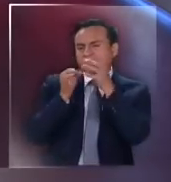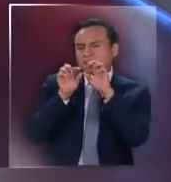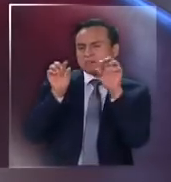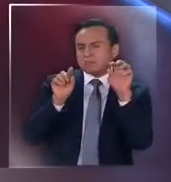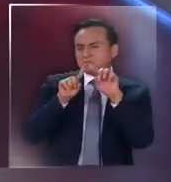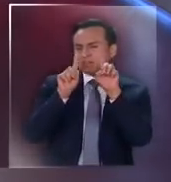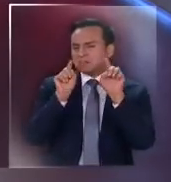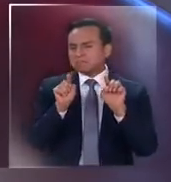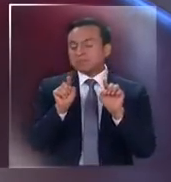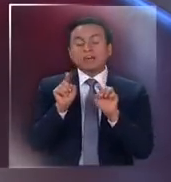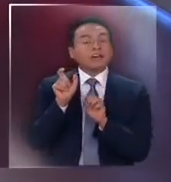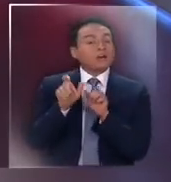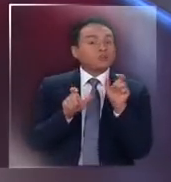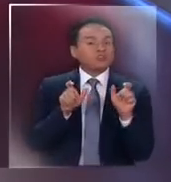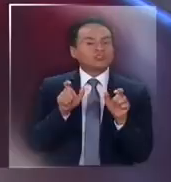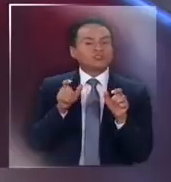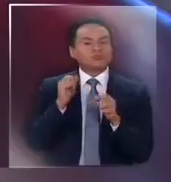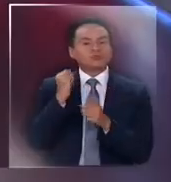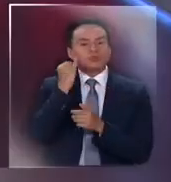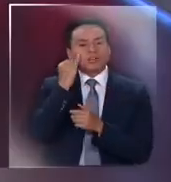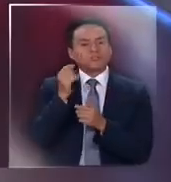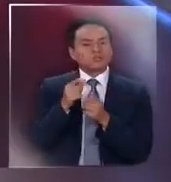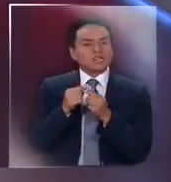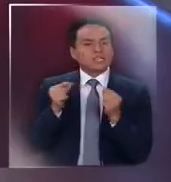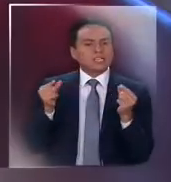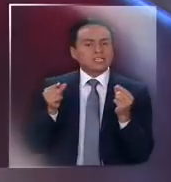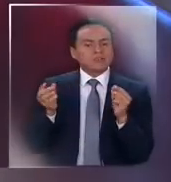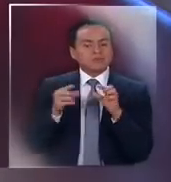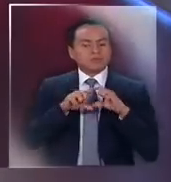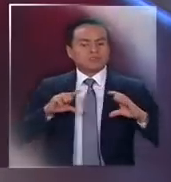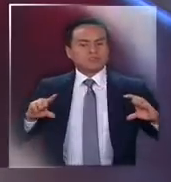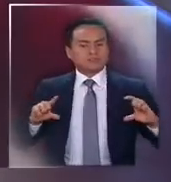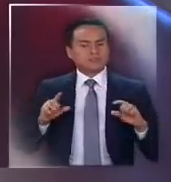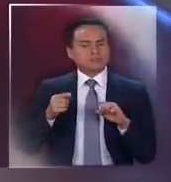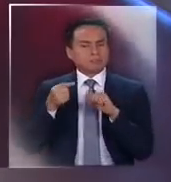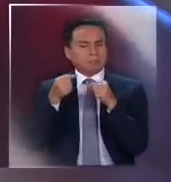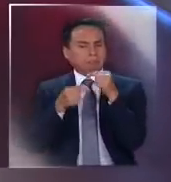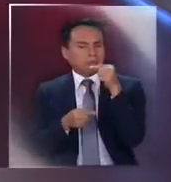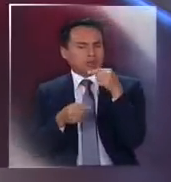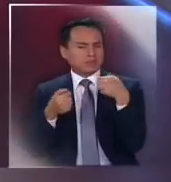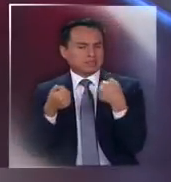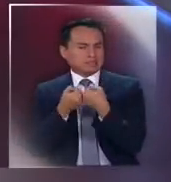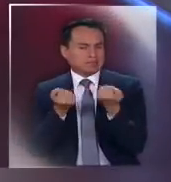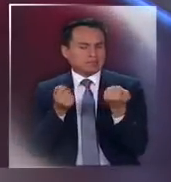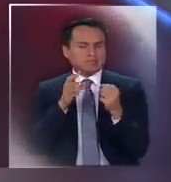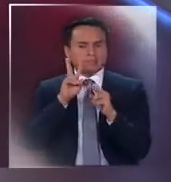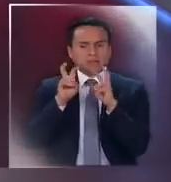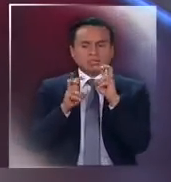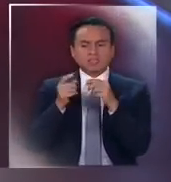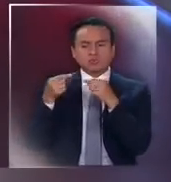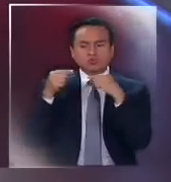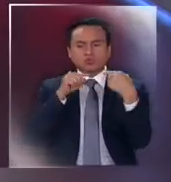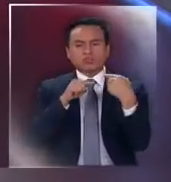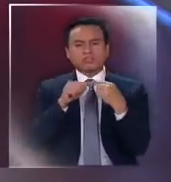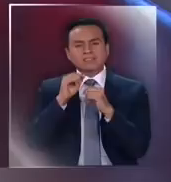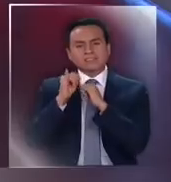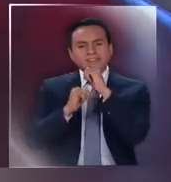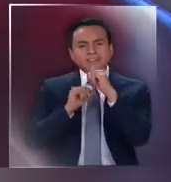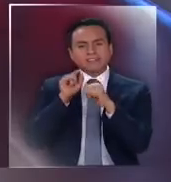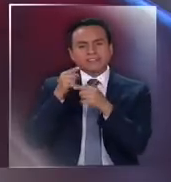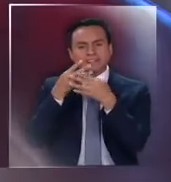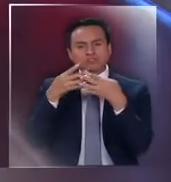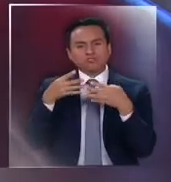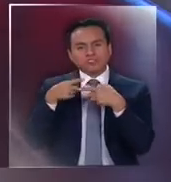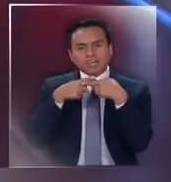grupo de alumnos del Instituto Nacional estampó en sus polerones encendió la polémica. Tras su difusión en las redes sociales, alumnas de